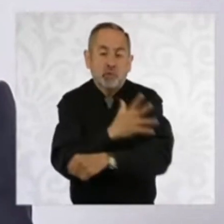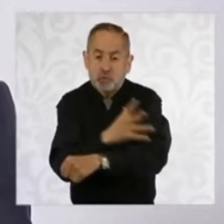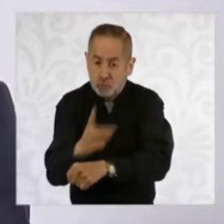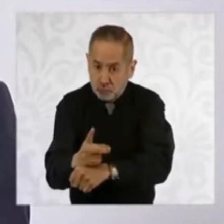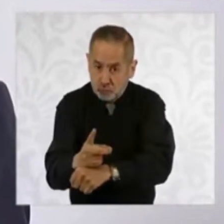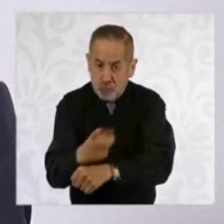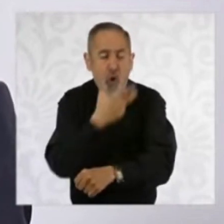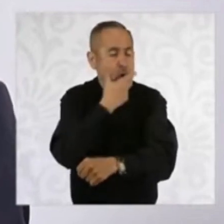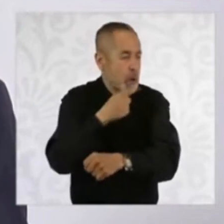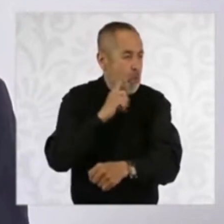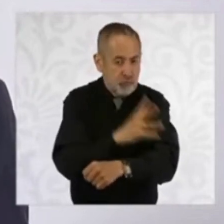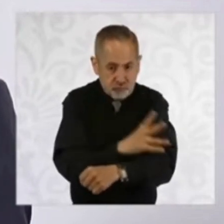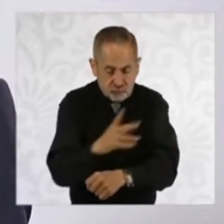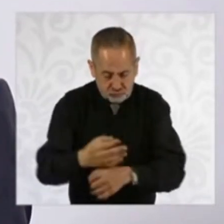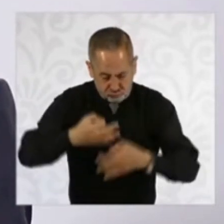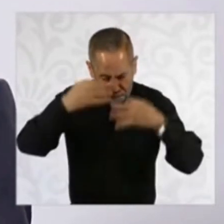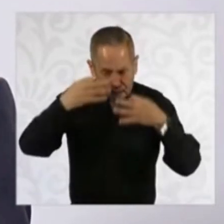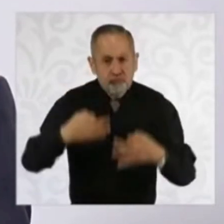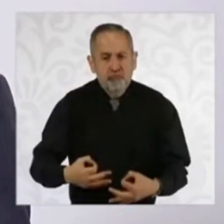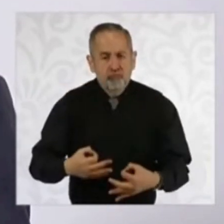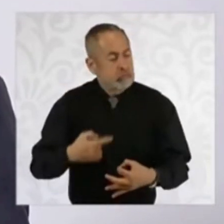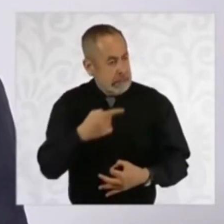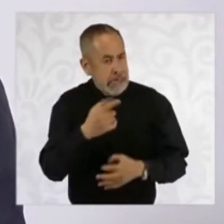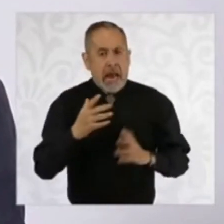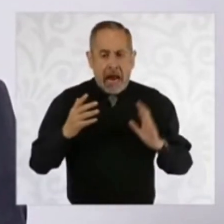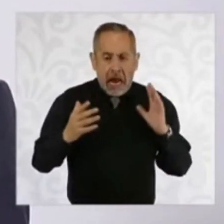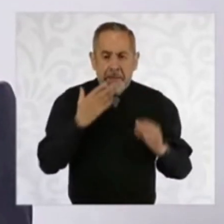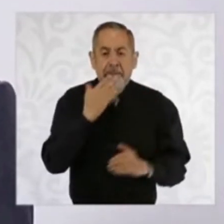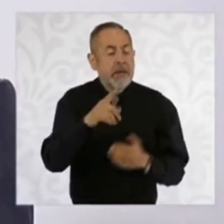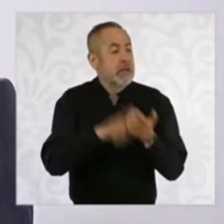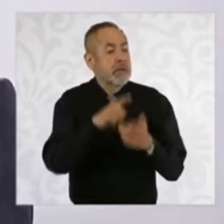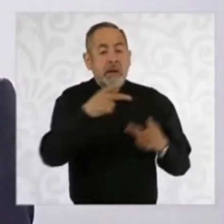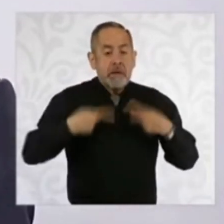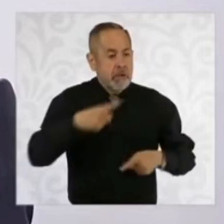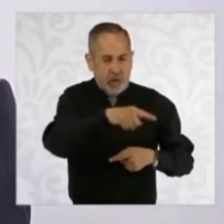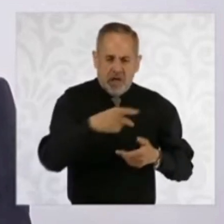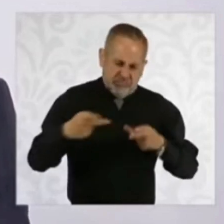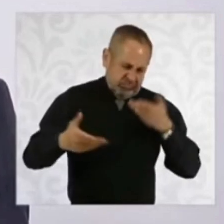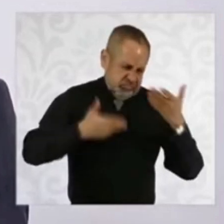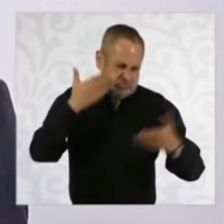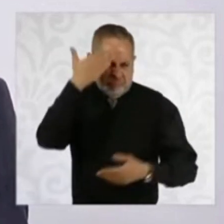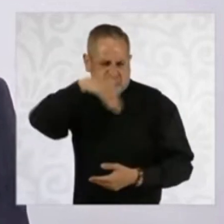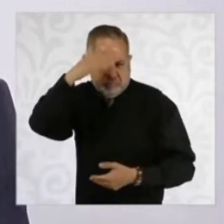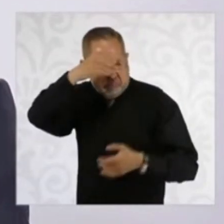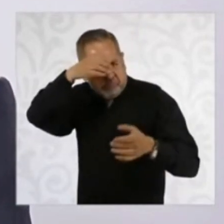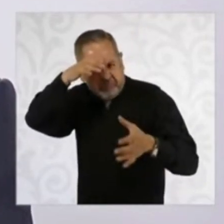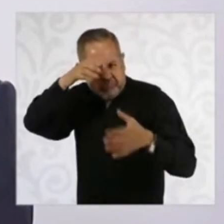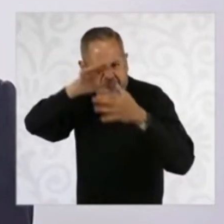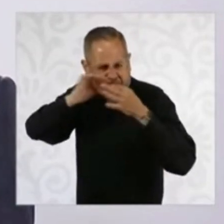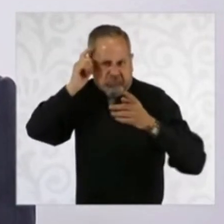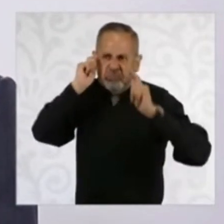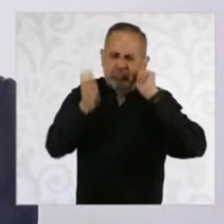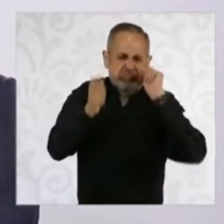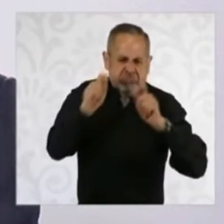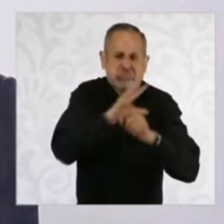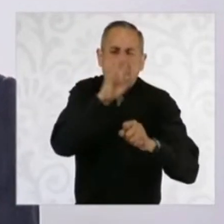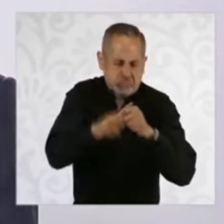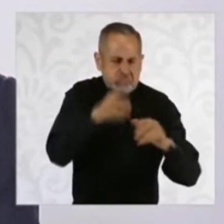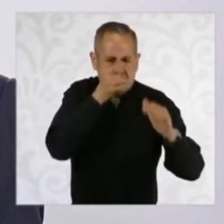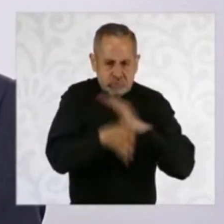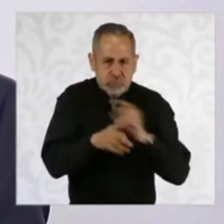honestas, con probidad a toda prueba, que sean obviamente personas preparadas, que tengan los requisitos técnicos, pero